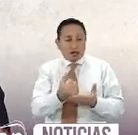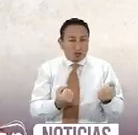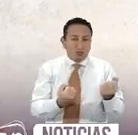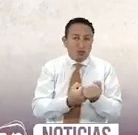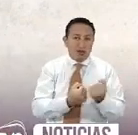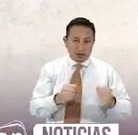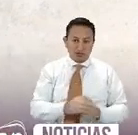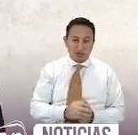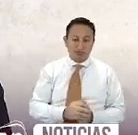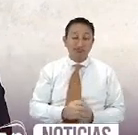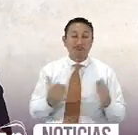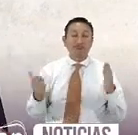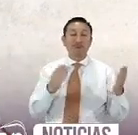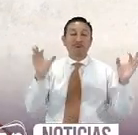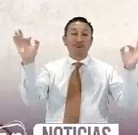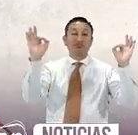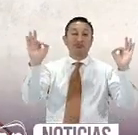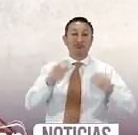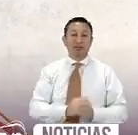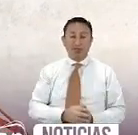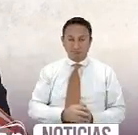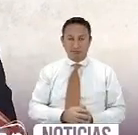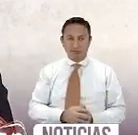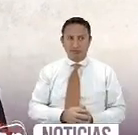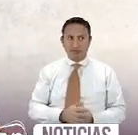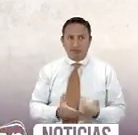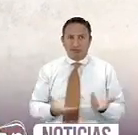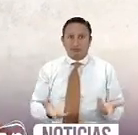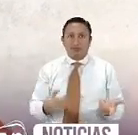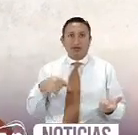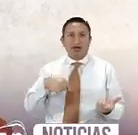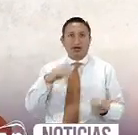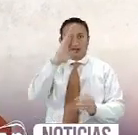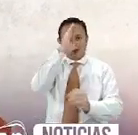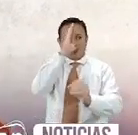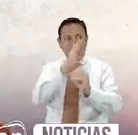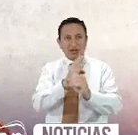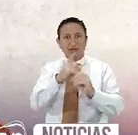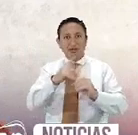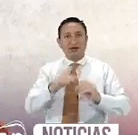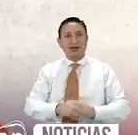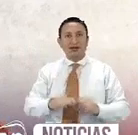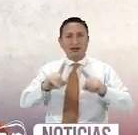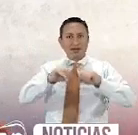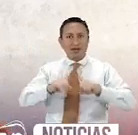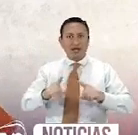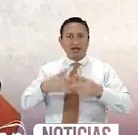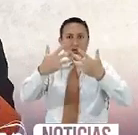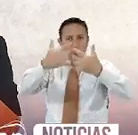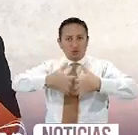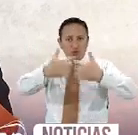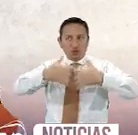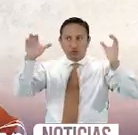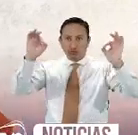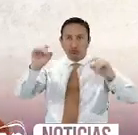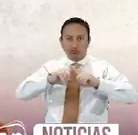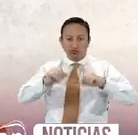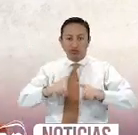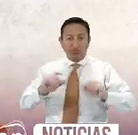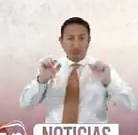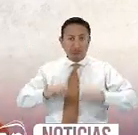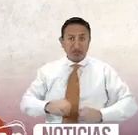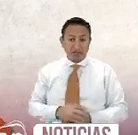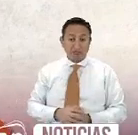energías en transición y renovables, cuando lo que buscamos es diversificar la matriz energética para que ésta pueda